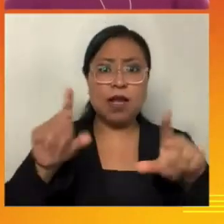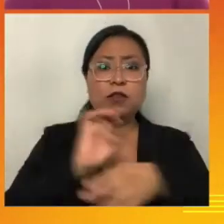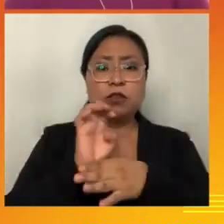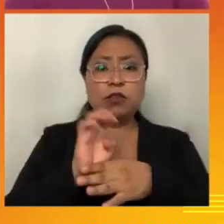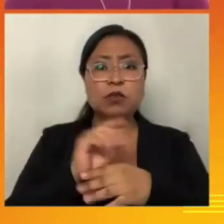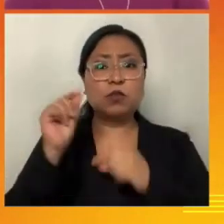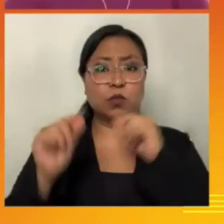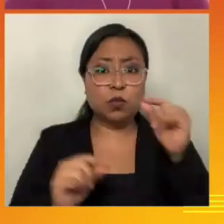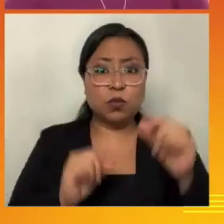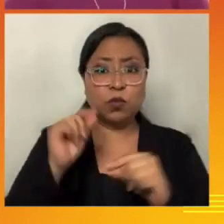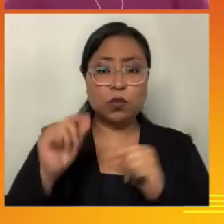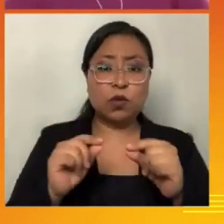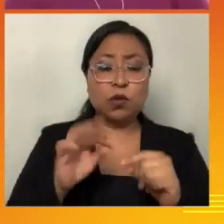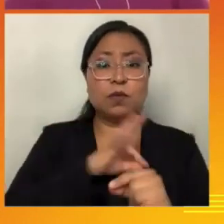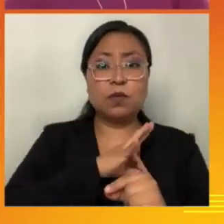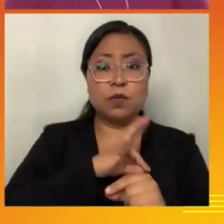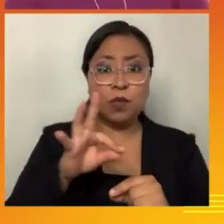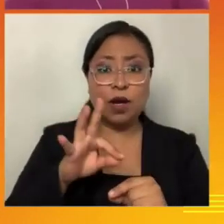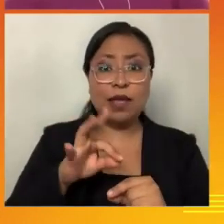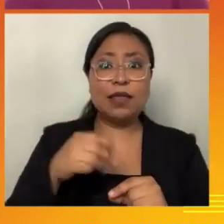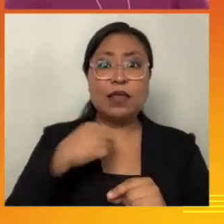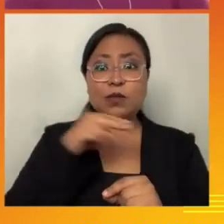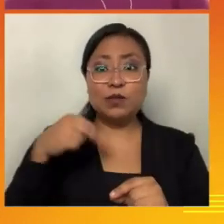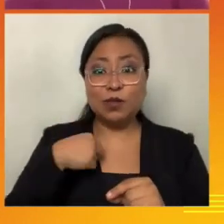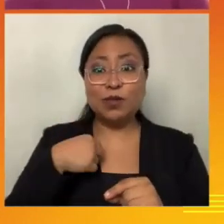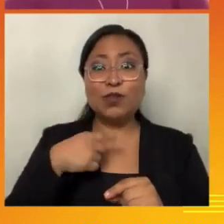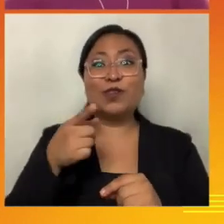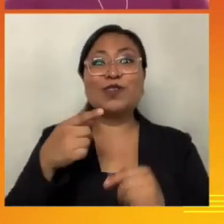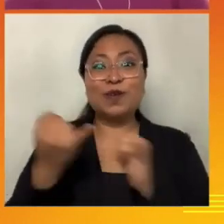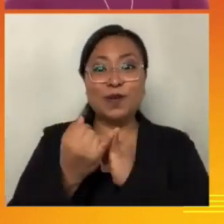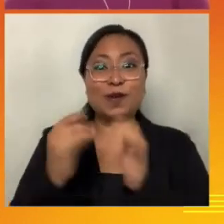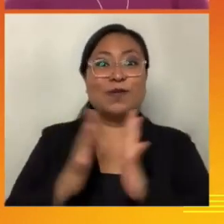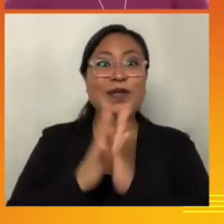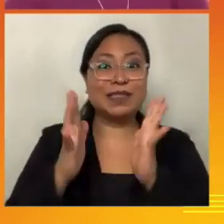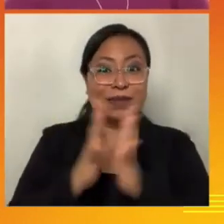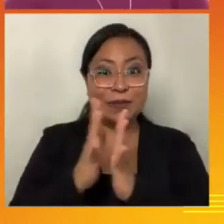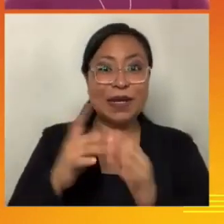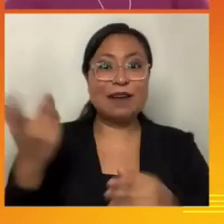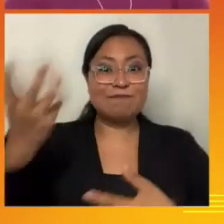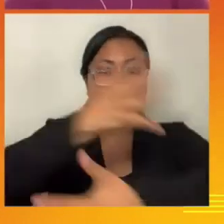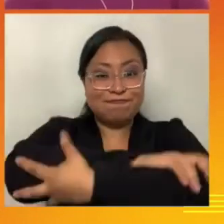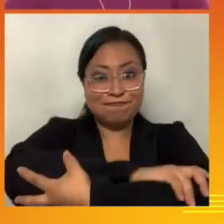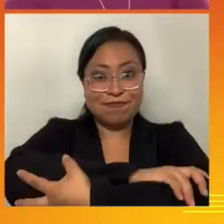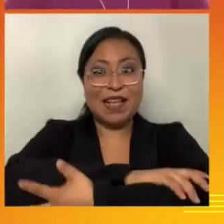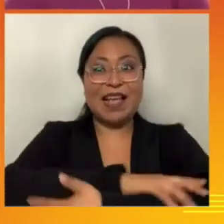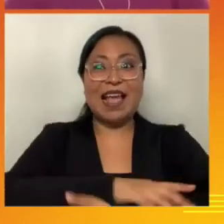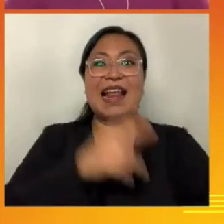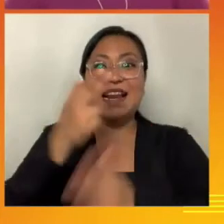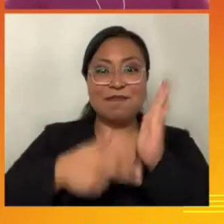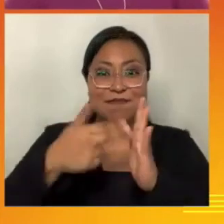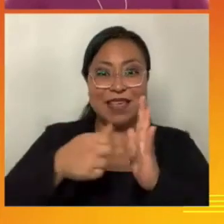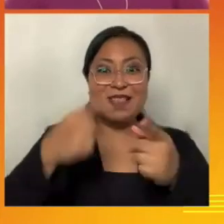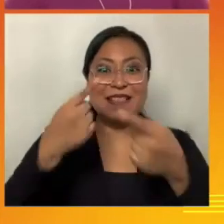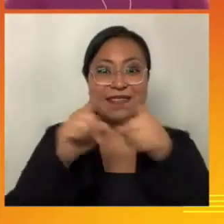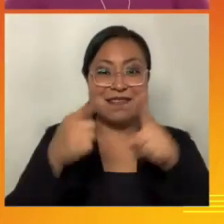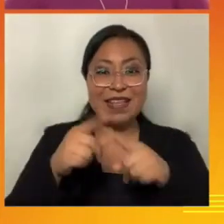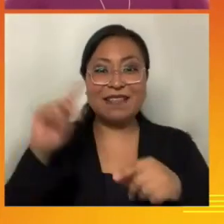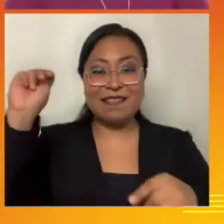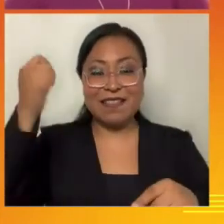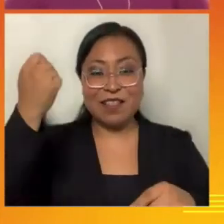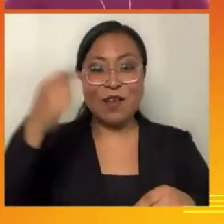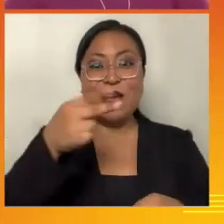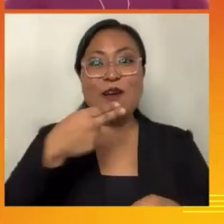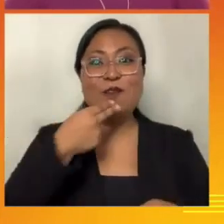ustedes puedan ser parte de la red global de TechSoup y poder aprovechar todo este tipo de herramientas y soluciones que